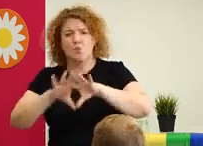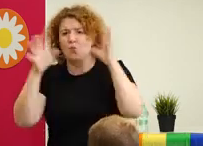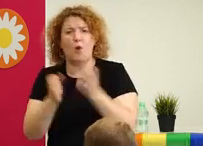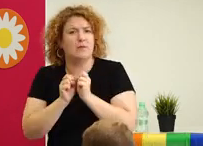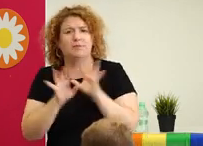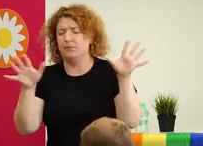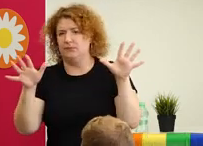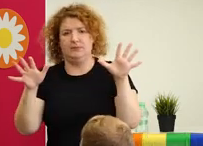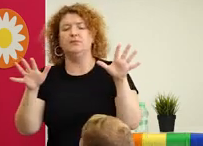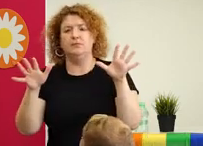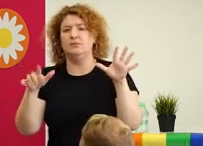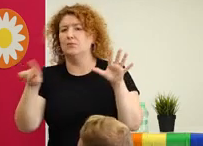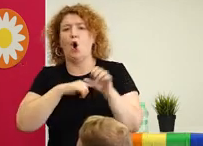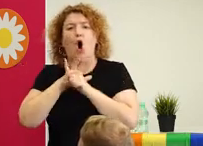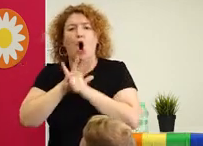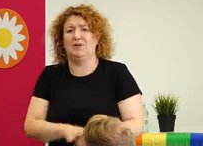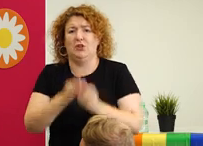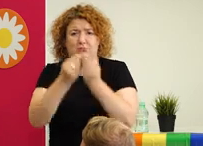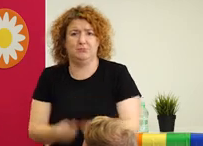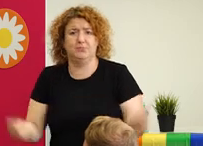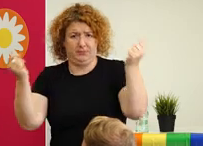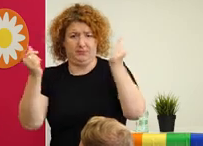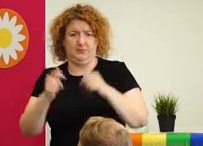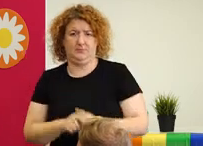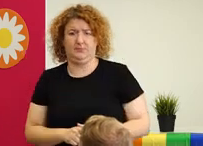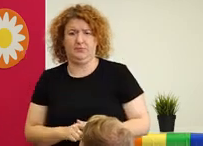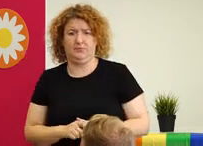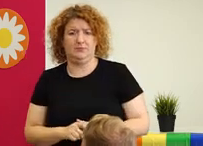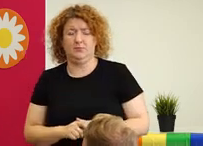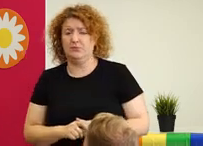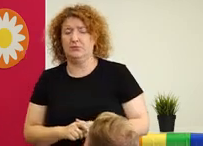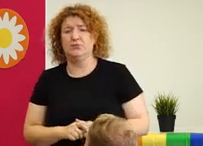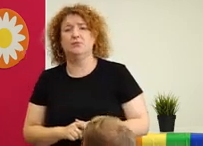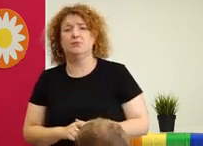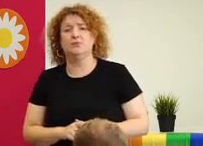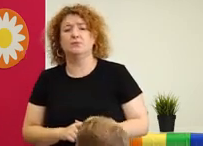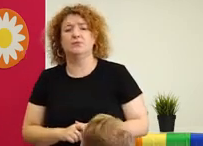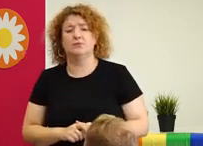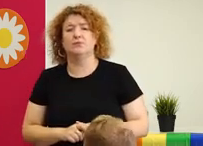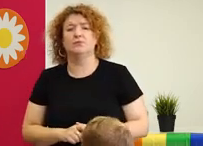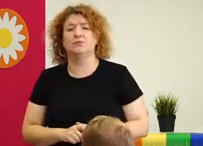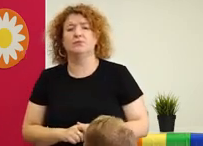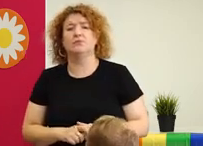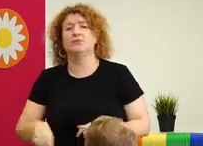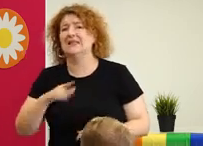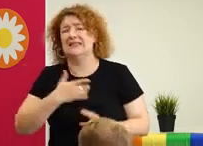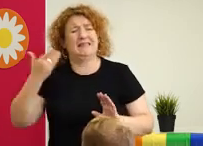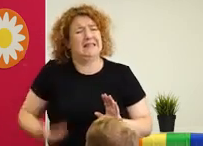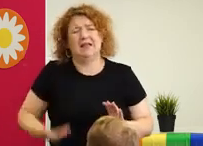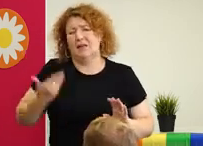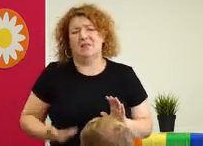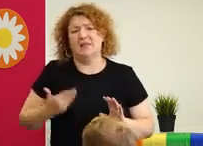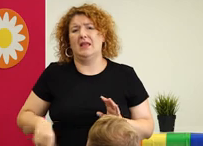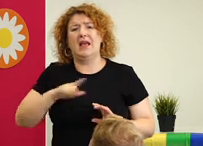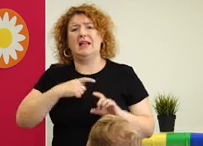mundial, para acabar con esta opresión que es la columna vertebral donde se sustenta la opresión